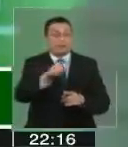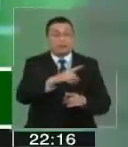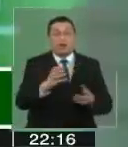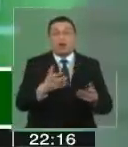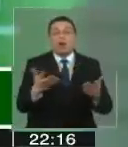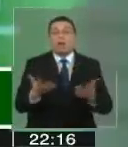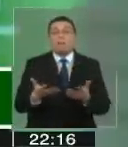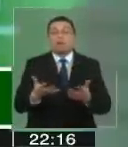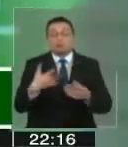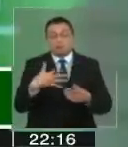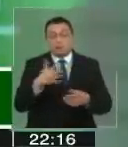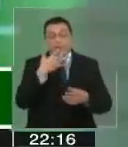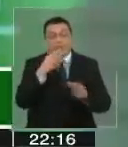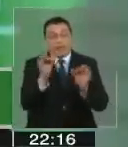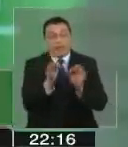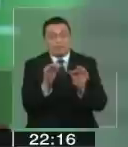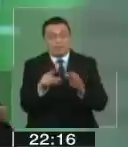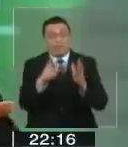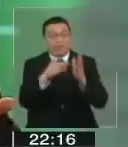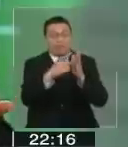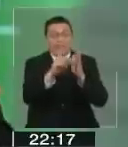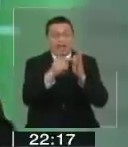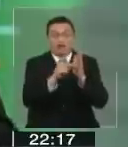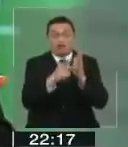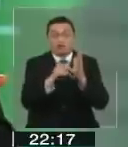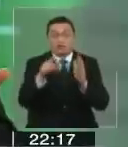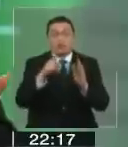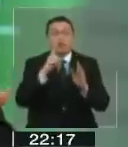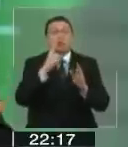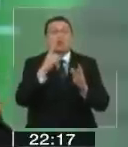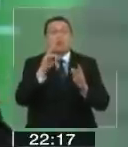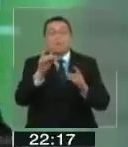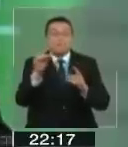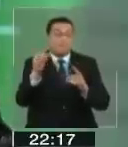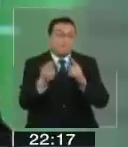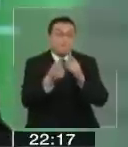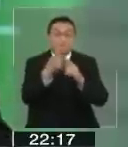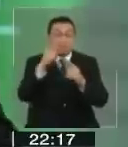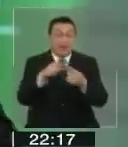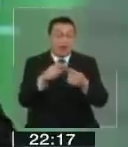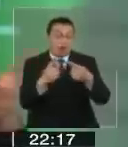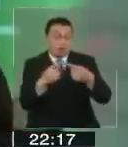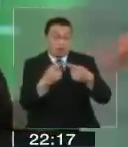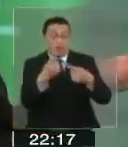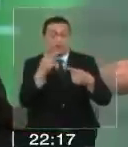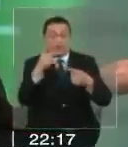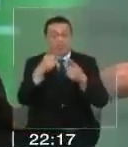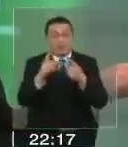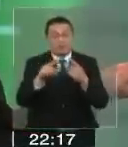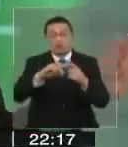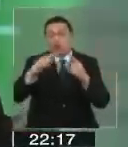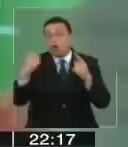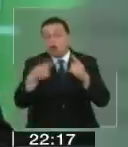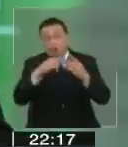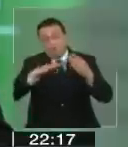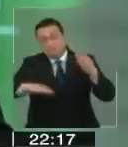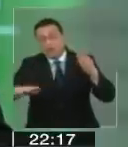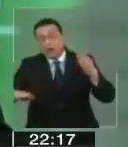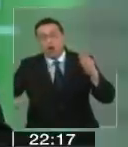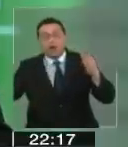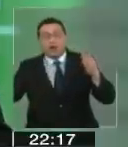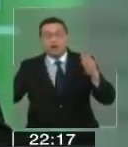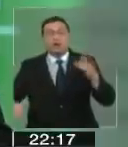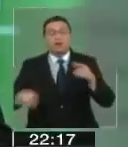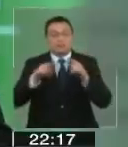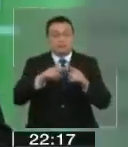porque como te explicaba en este diagnóstico, Pablo fue uno de los primeros diagnosticados, pero la mayoría son menores que él. Mi